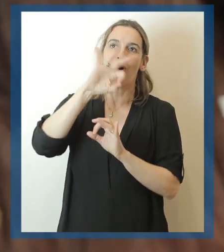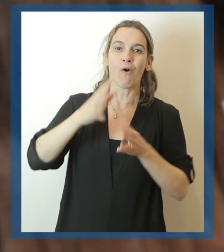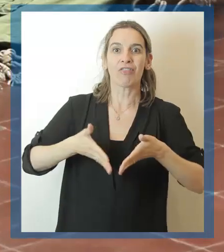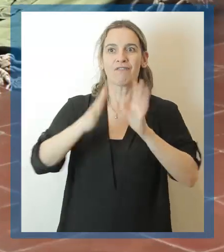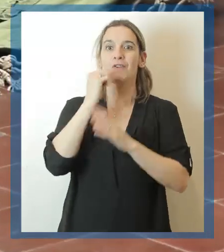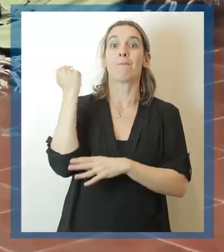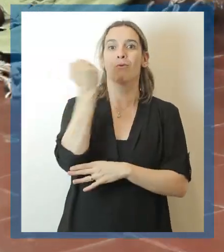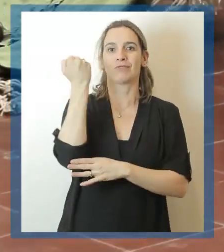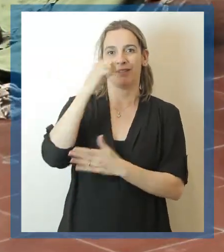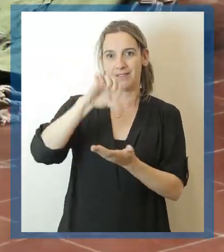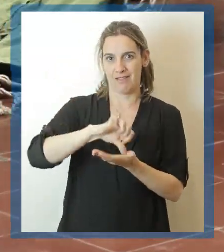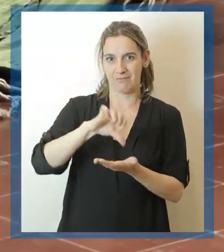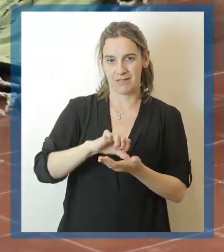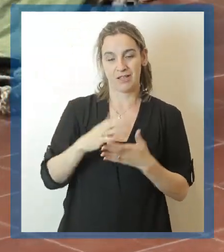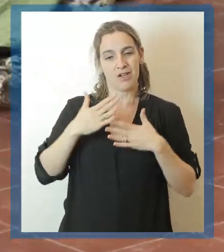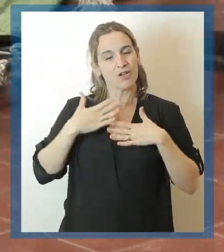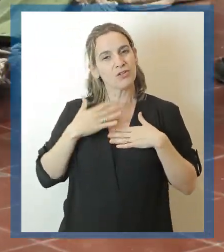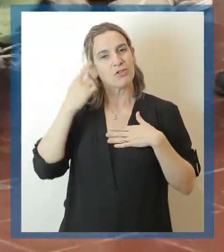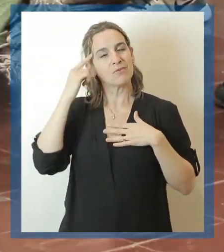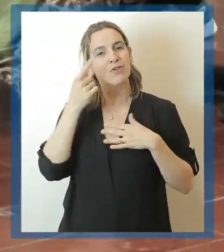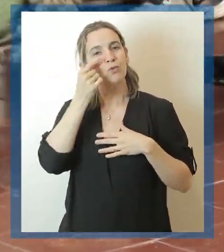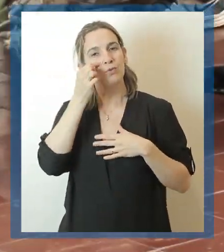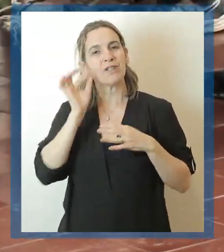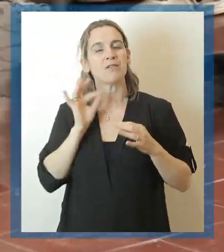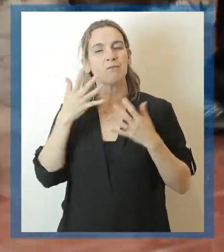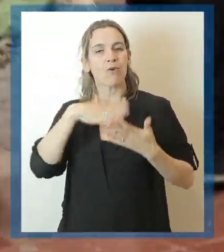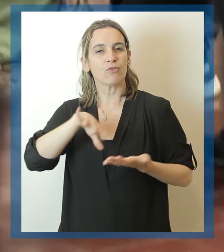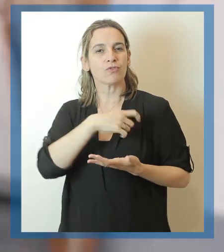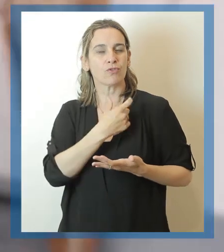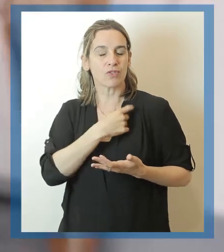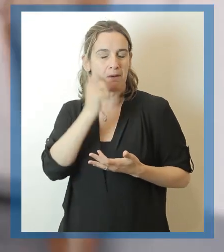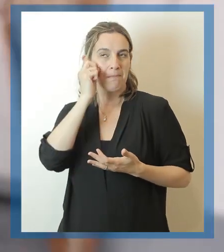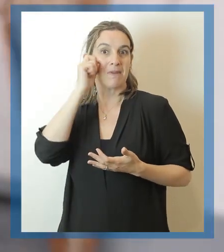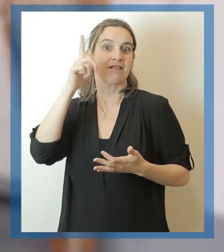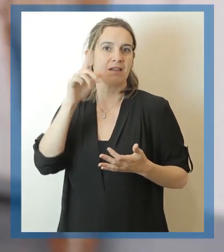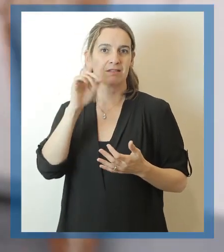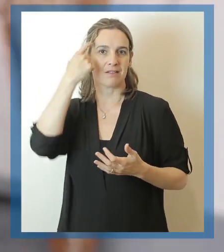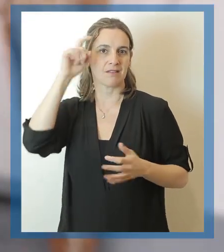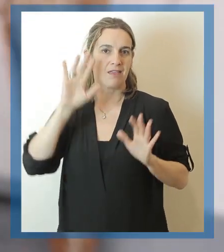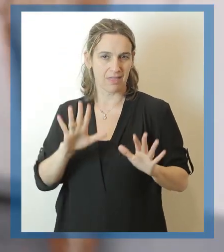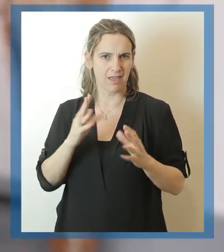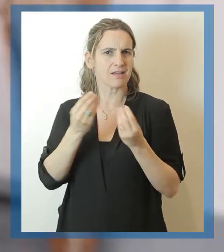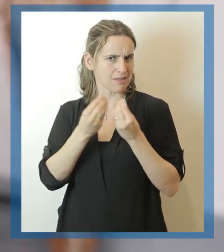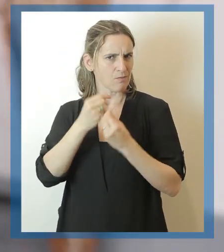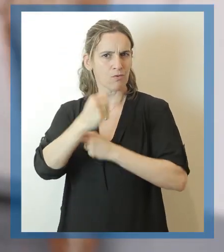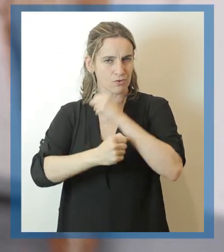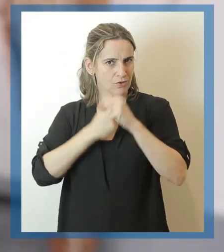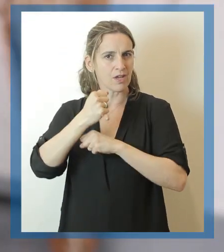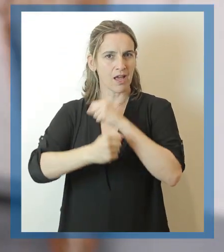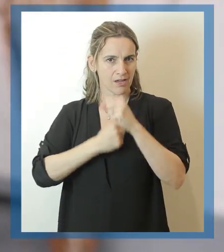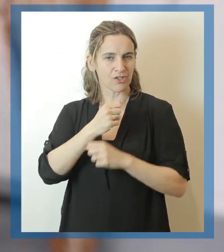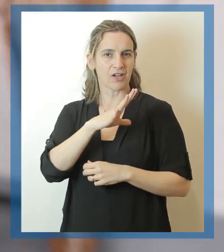lugares con valor histórico, paisajes naturales o edificios emblemáticos del país. Yo creo que el turismo social es una de